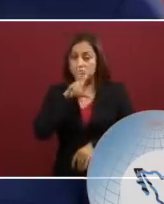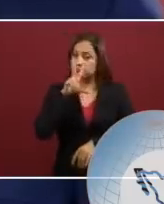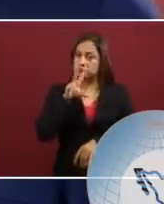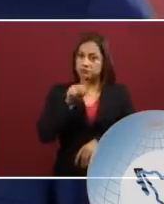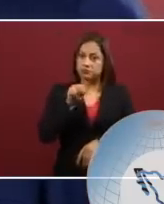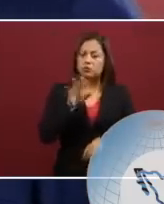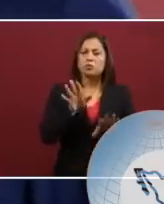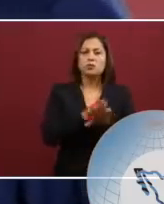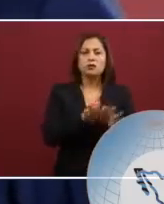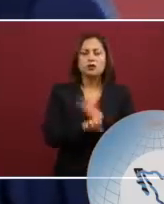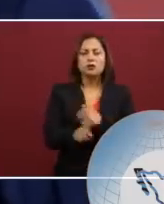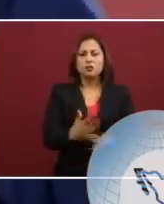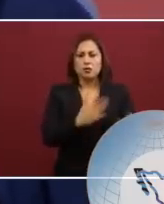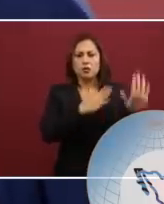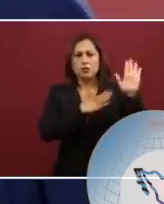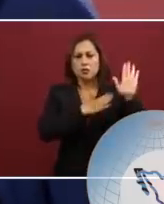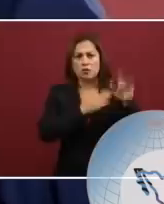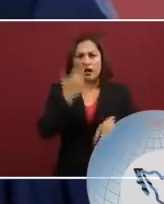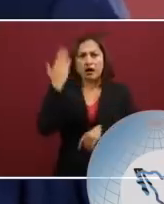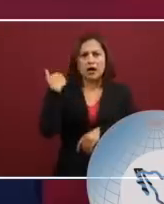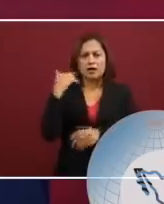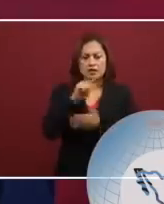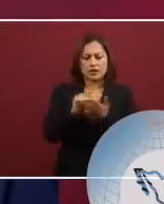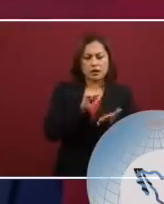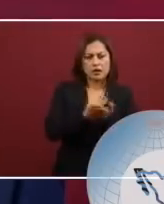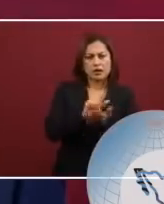de no cambiar leyes fiscales.